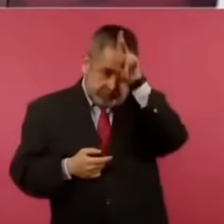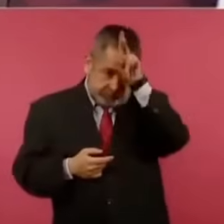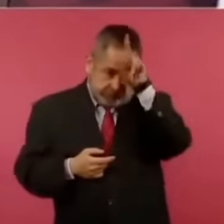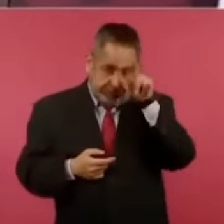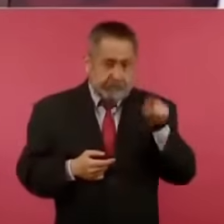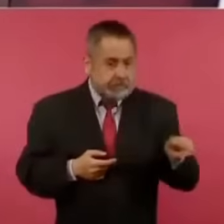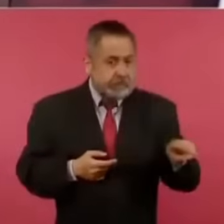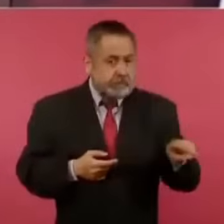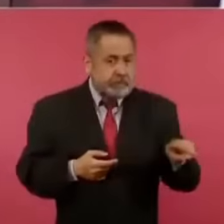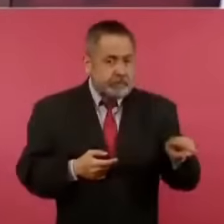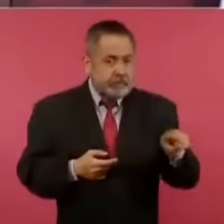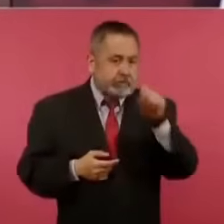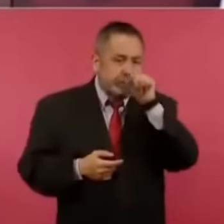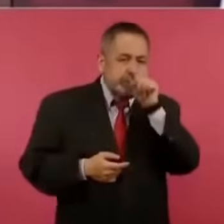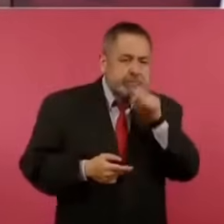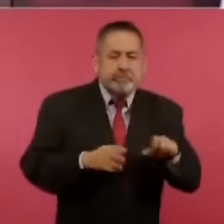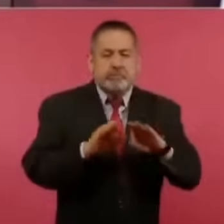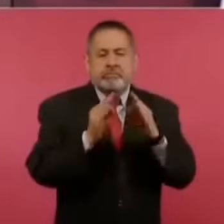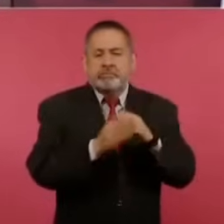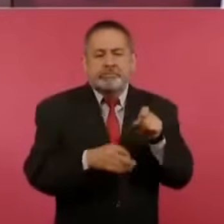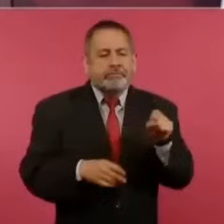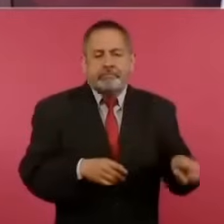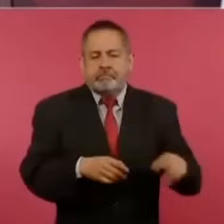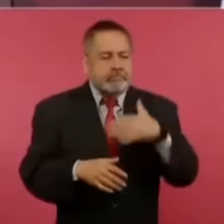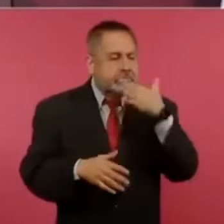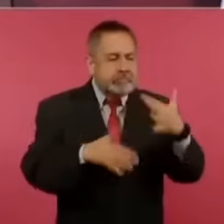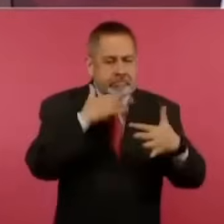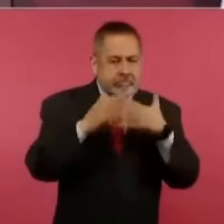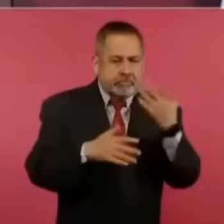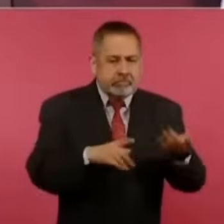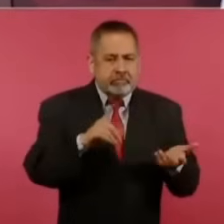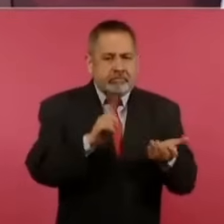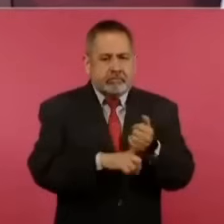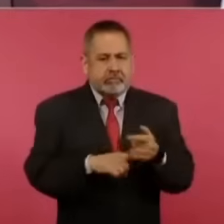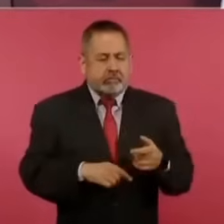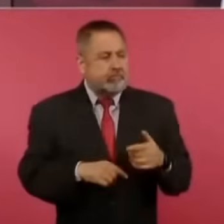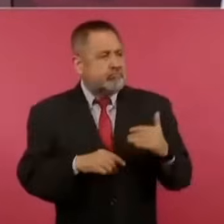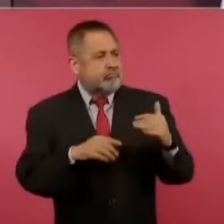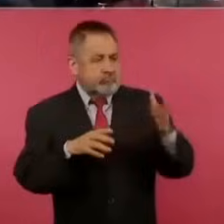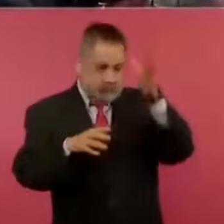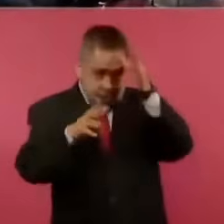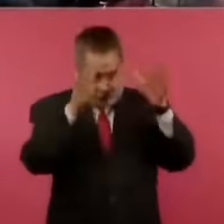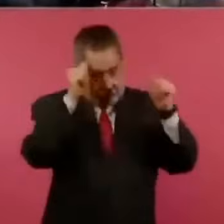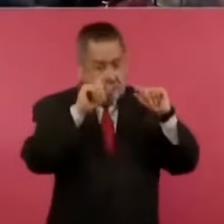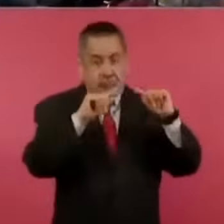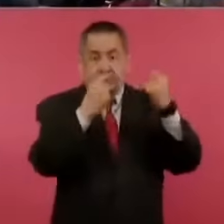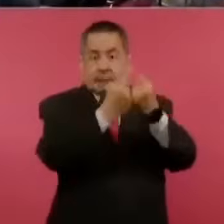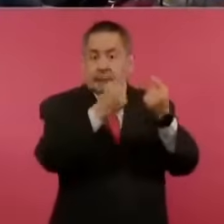con estos mismos métodos llegan a acuerdos con gobernantes del Perú